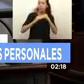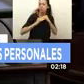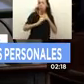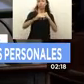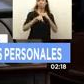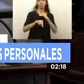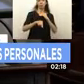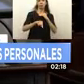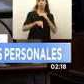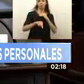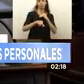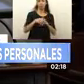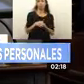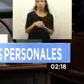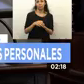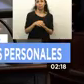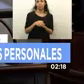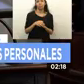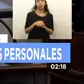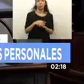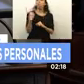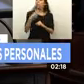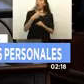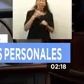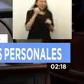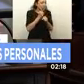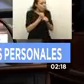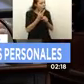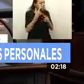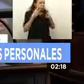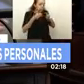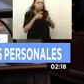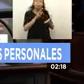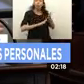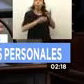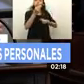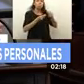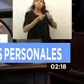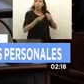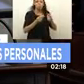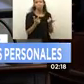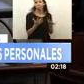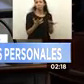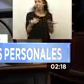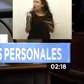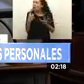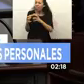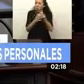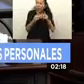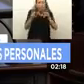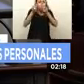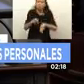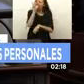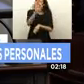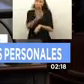presidente que no estamos tratando un presupuesto porque nunca podemos discutir estas cosas y cuando hubo un gobierno que intentó